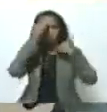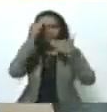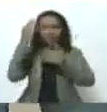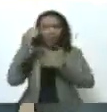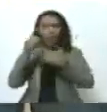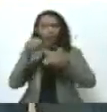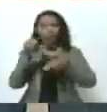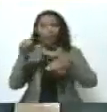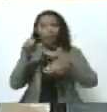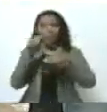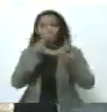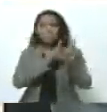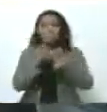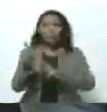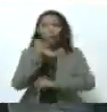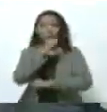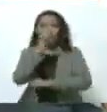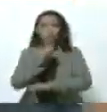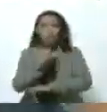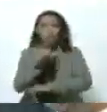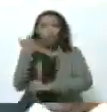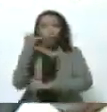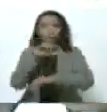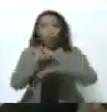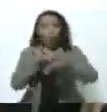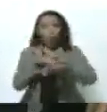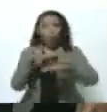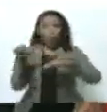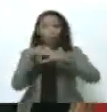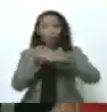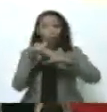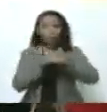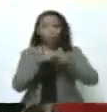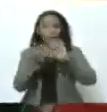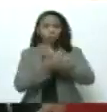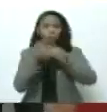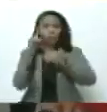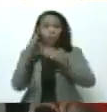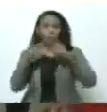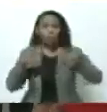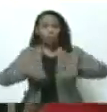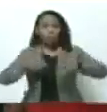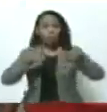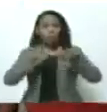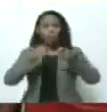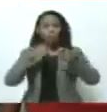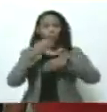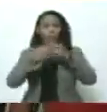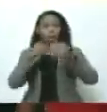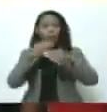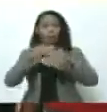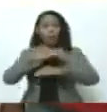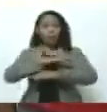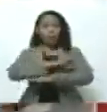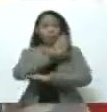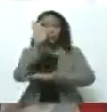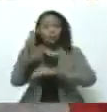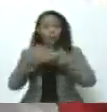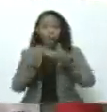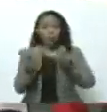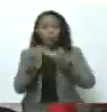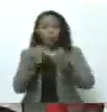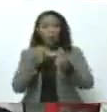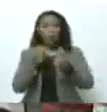Z. Aquí está la ministra Deli. El Plan Z está en todos los mercados a cielo abierto, la Feria del Mercado